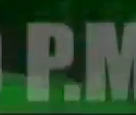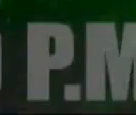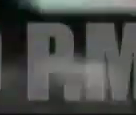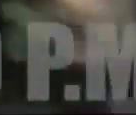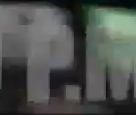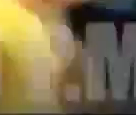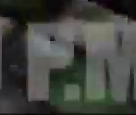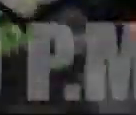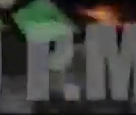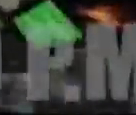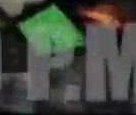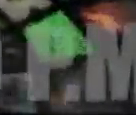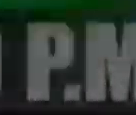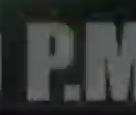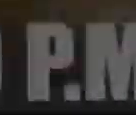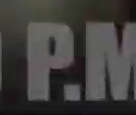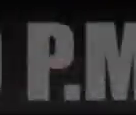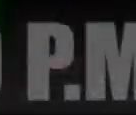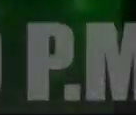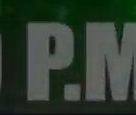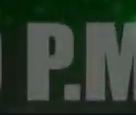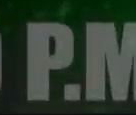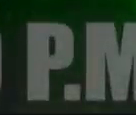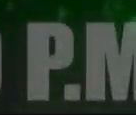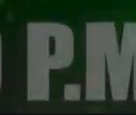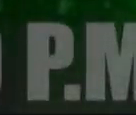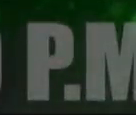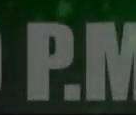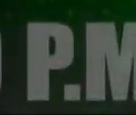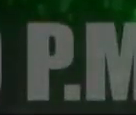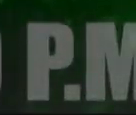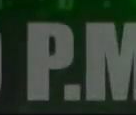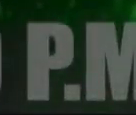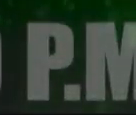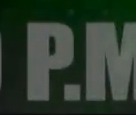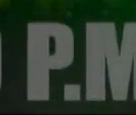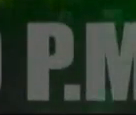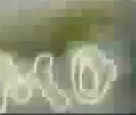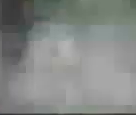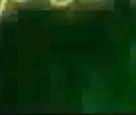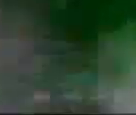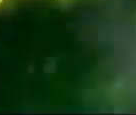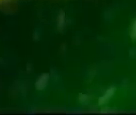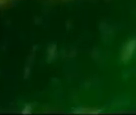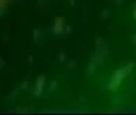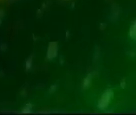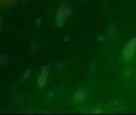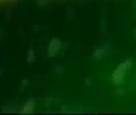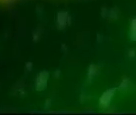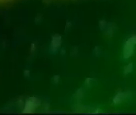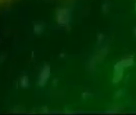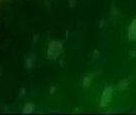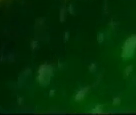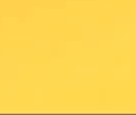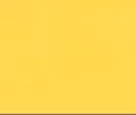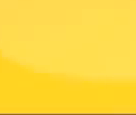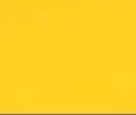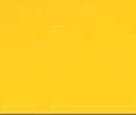se los pierda todos los sábados a las 9 de la noche, con repetición los domingos a la 1 de la tarde, por Canal